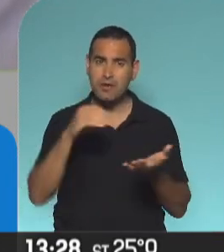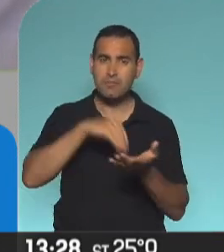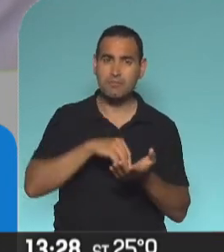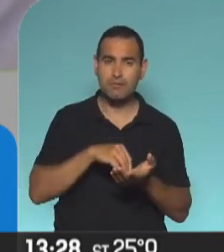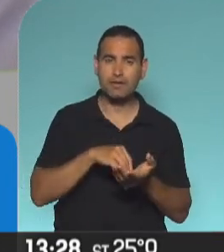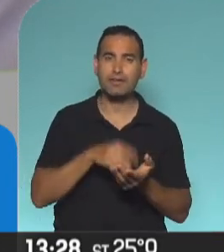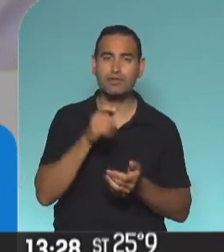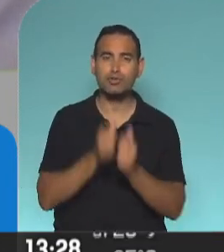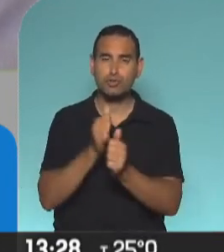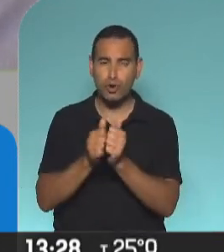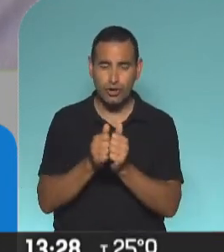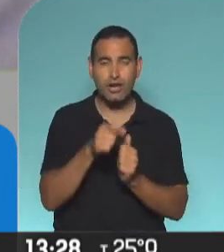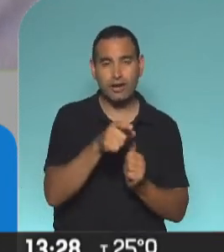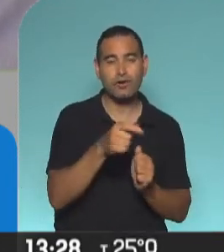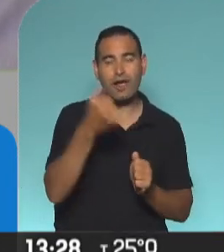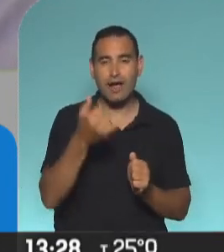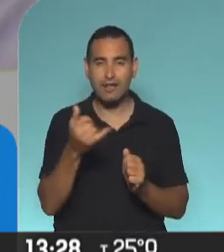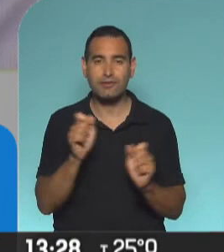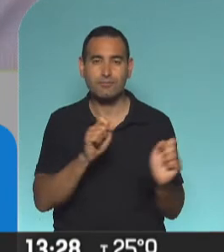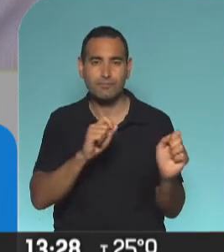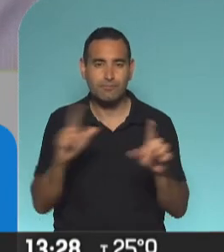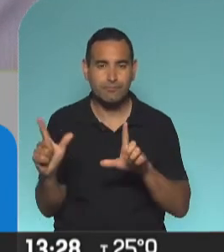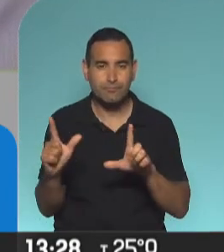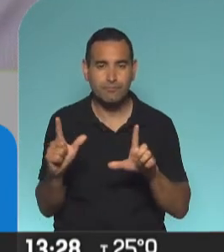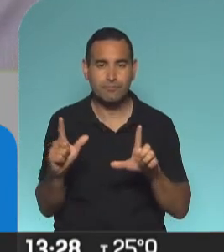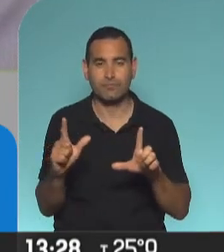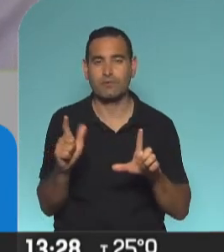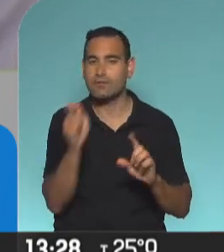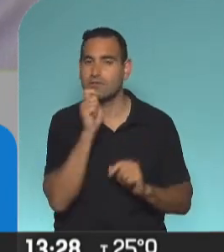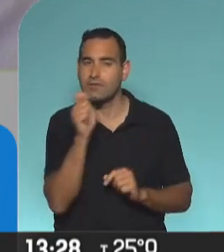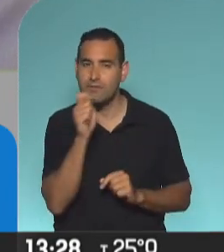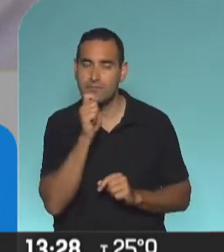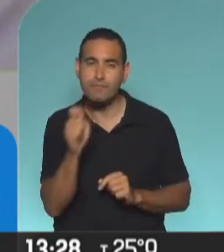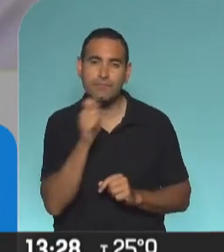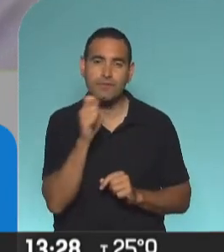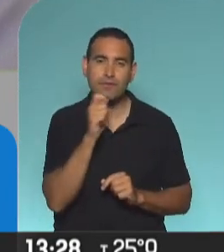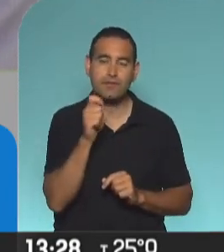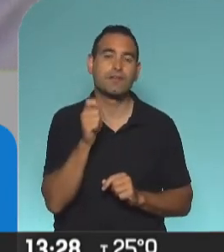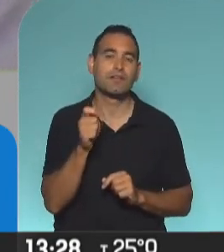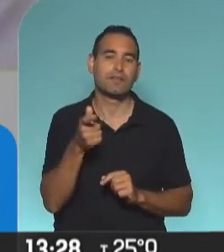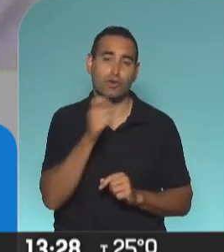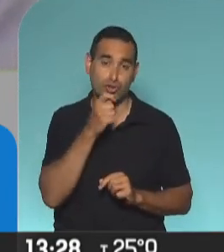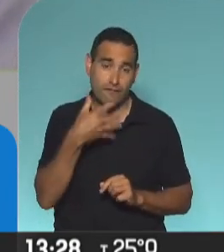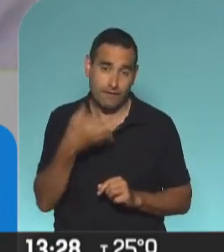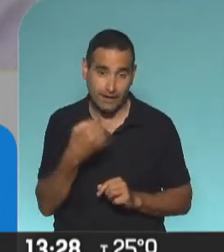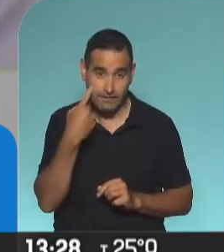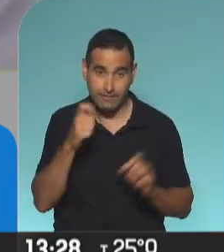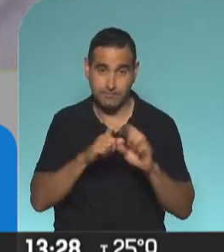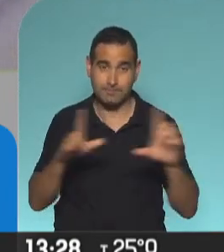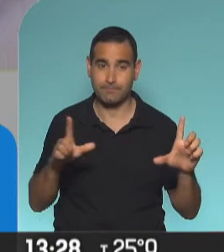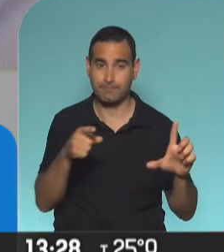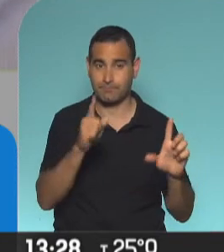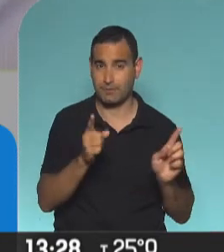esta historia de plastilina con ciertos testimonios de notas de archivo, de noticieros, como estamos viendo en este